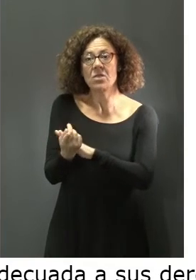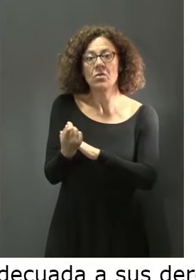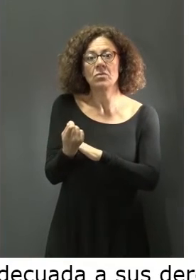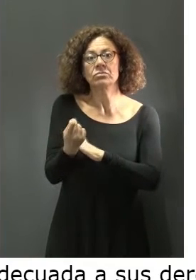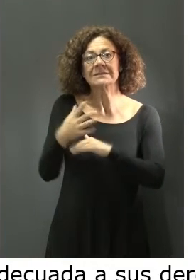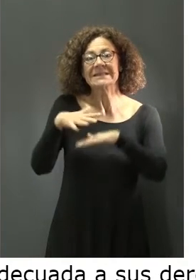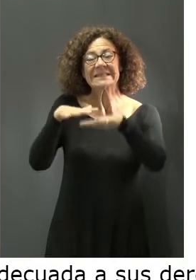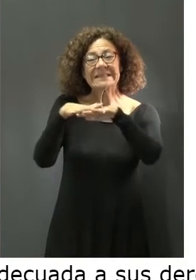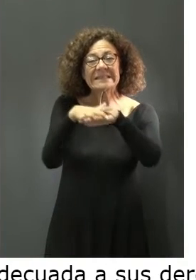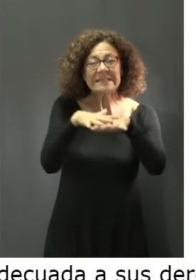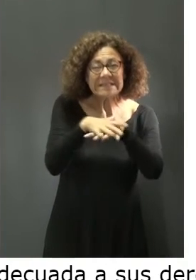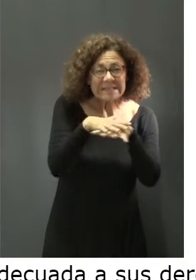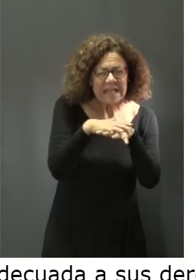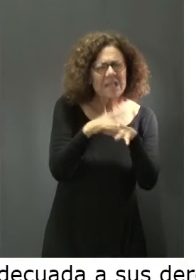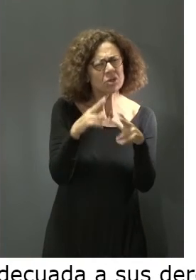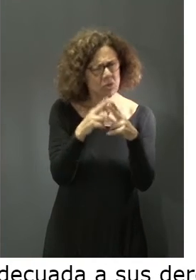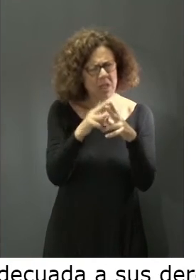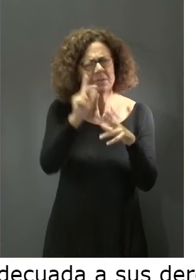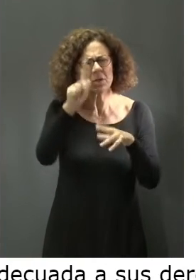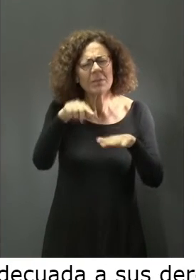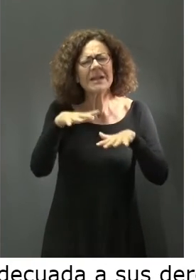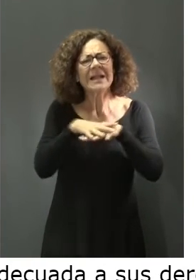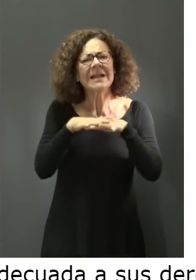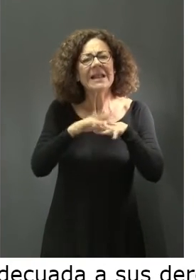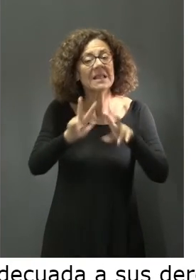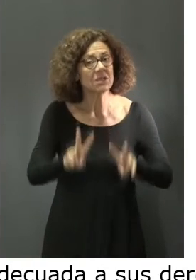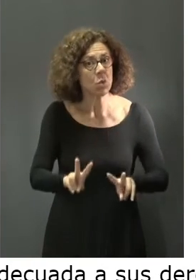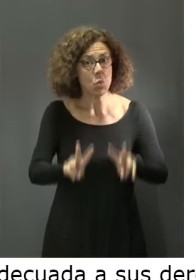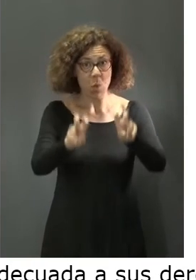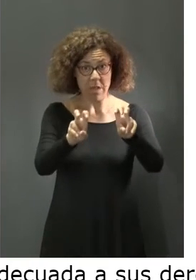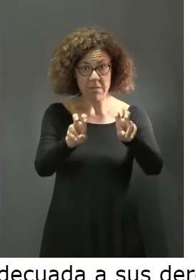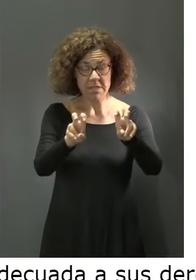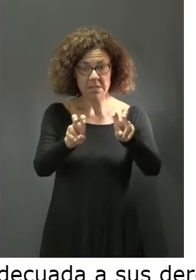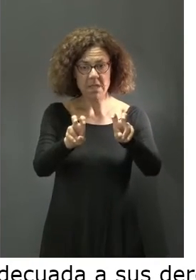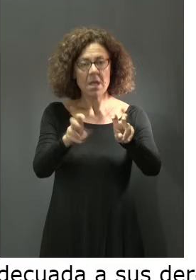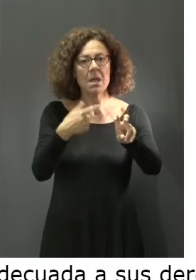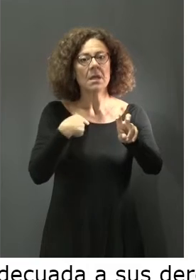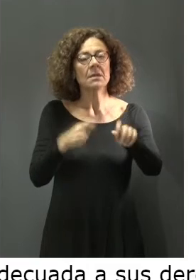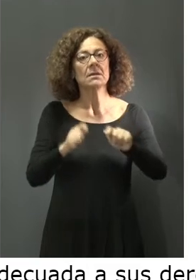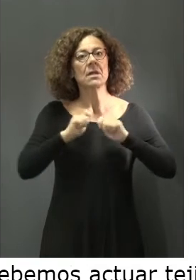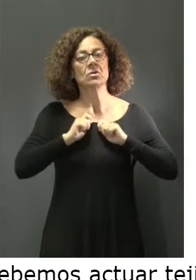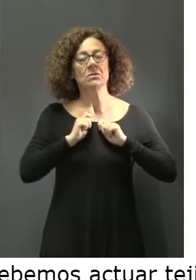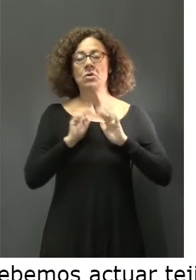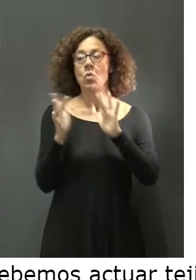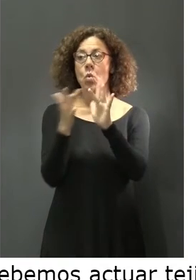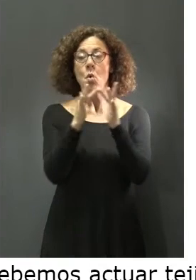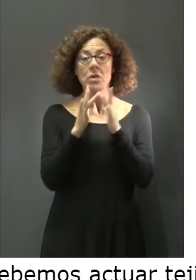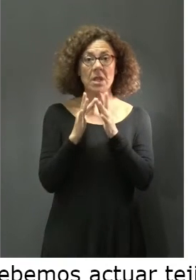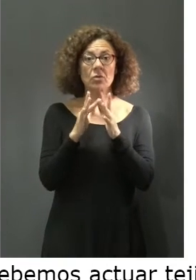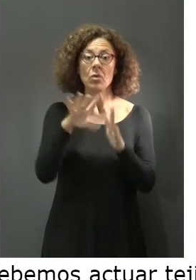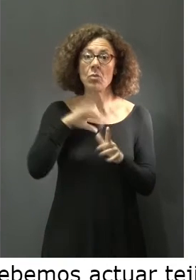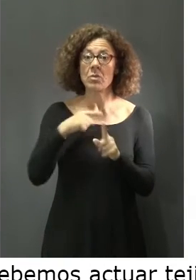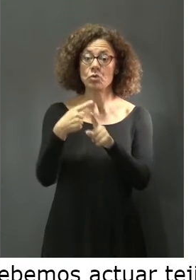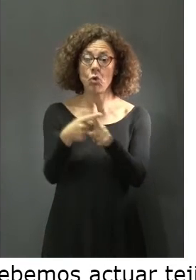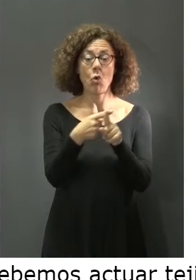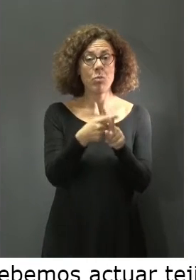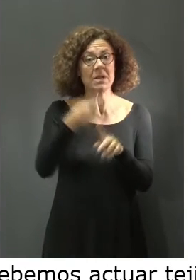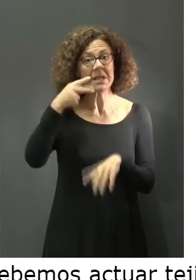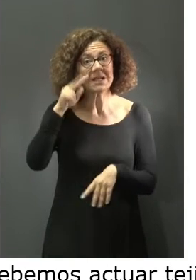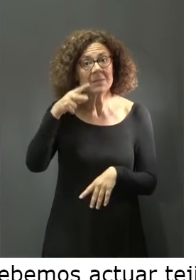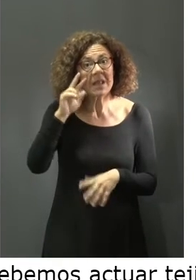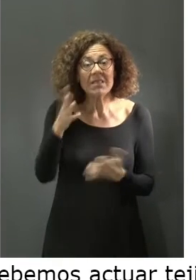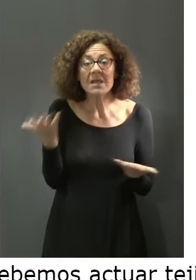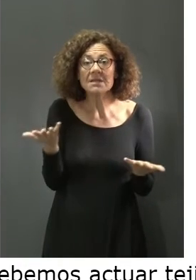otras redes, ya no solo las de los fiscales, unas nuevas redes que nos pongan precisamente en contacto y nos permitan compartir experiencias a todos los